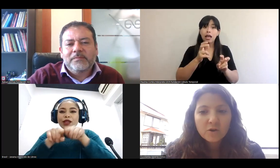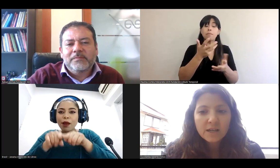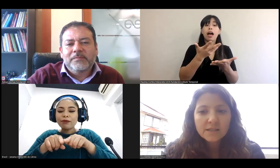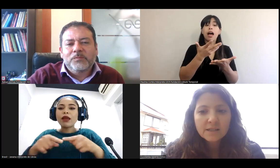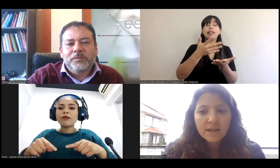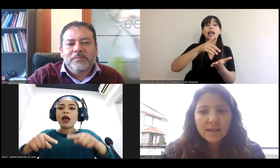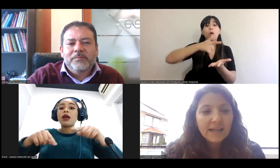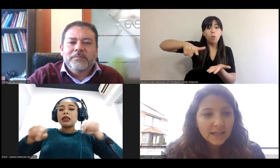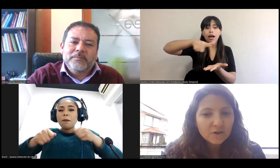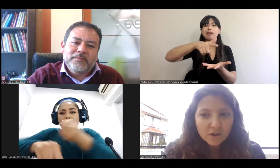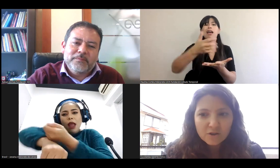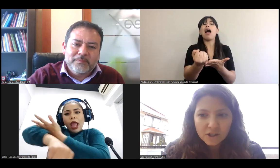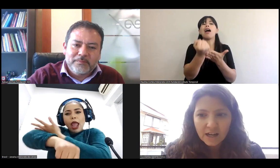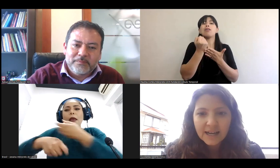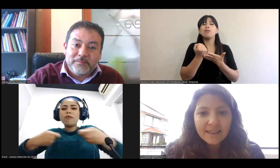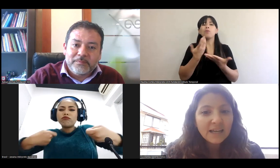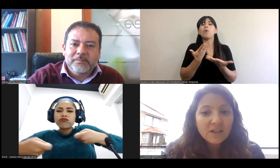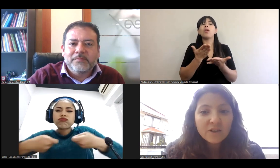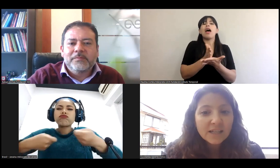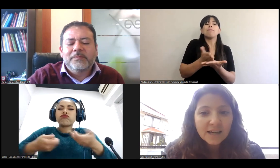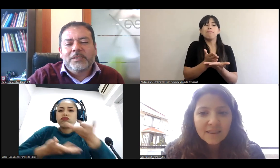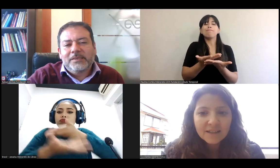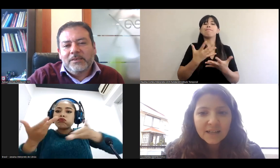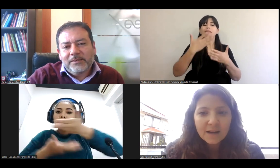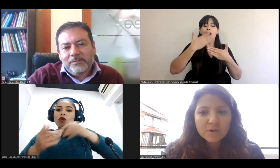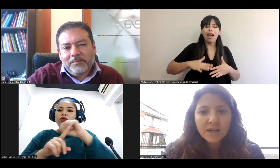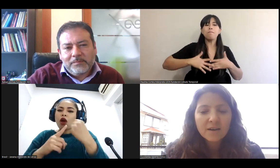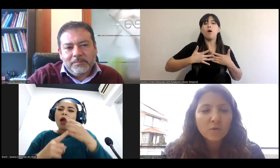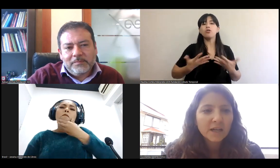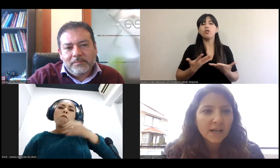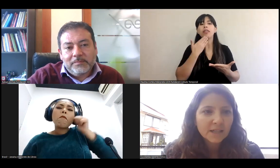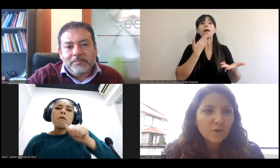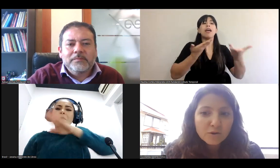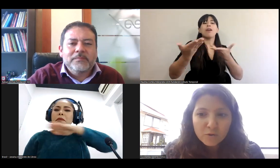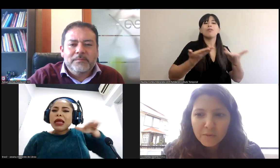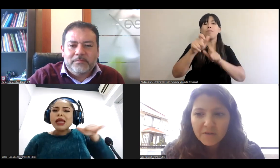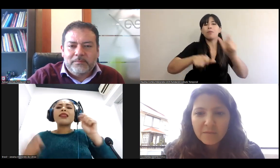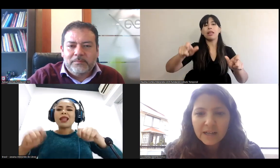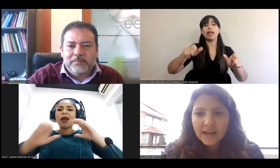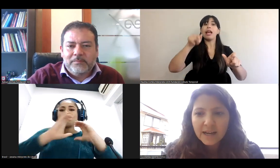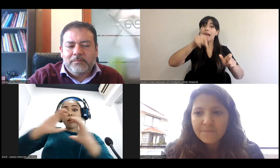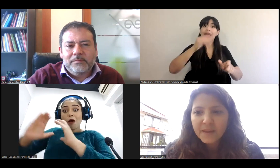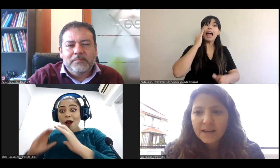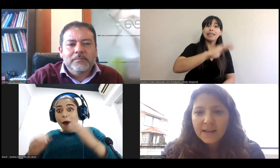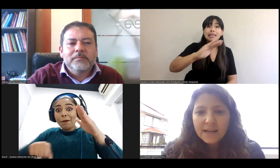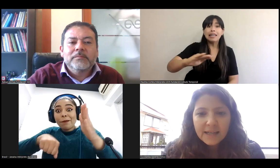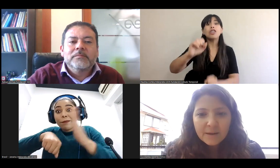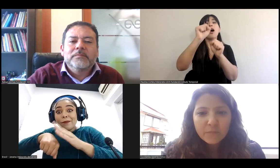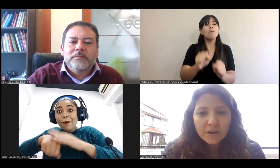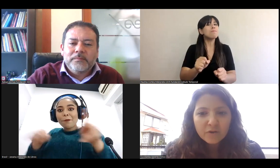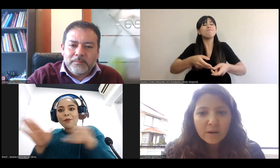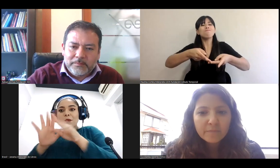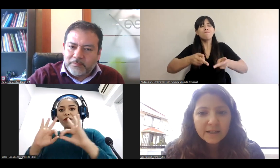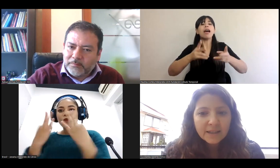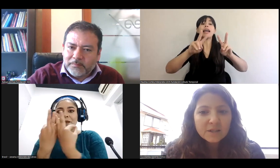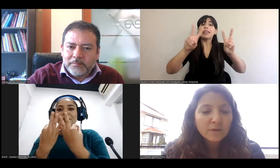propias emociones y la interacción social. Cada niño y niña debe tener la posibilidad de comunicarse con su propia familia y